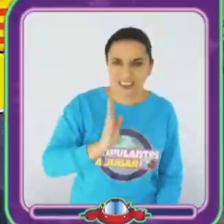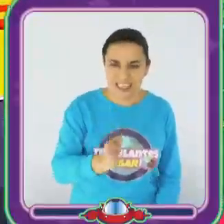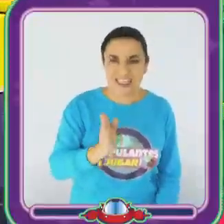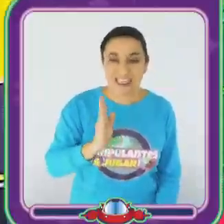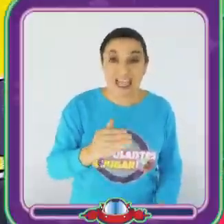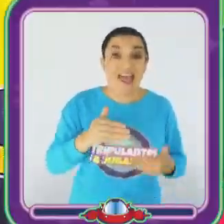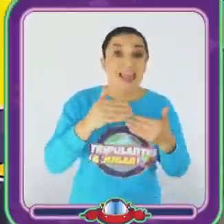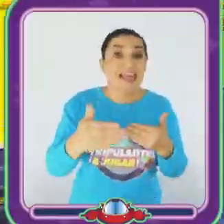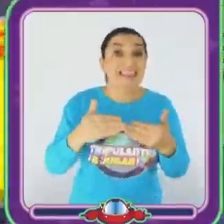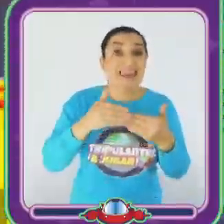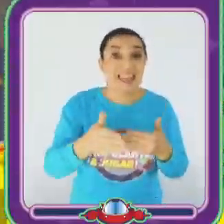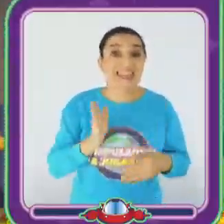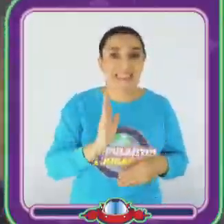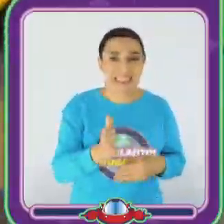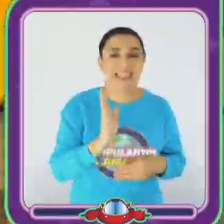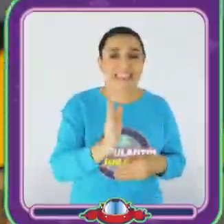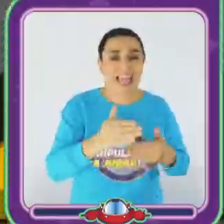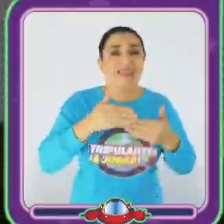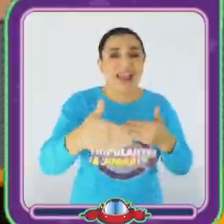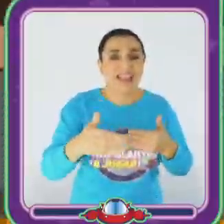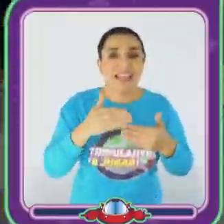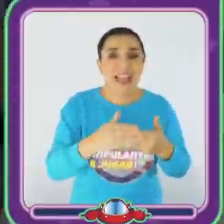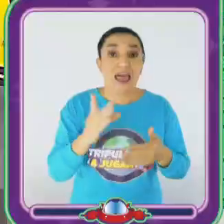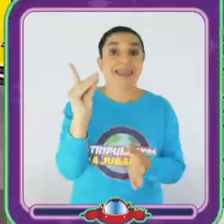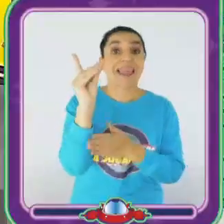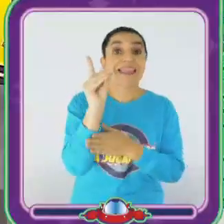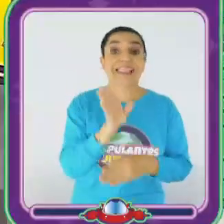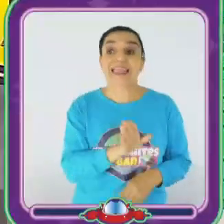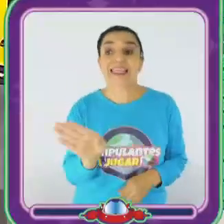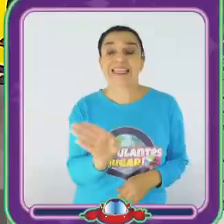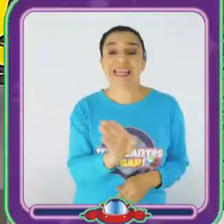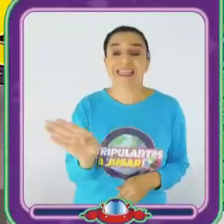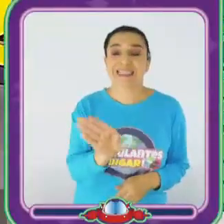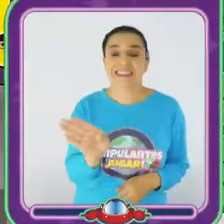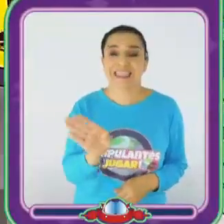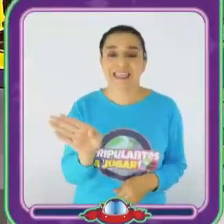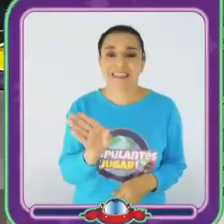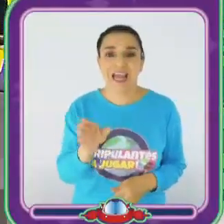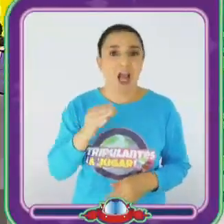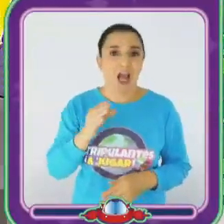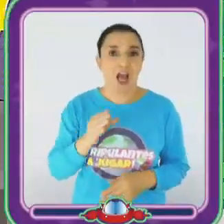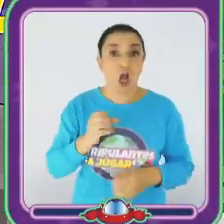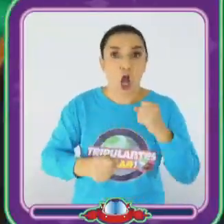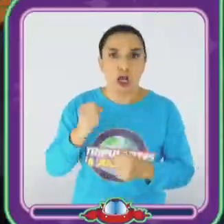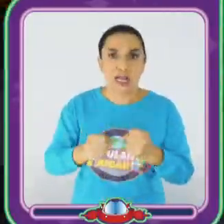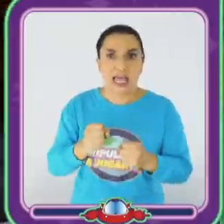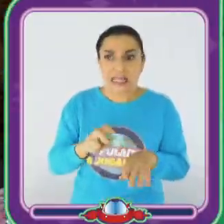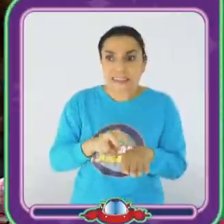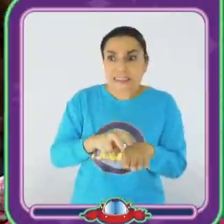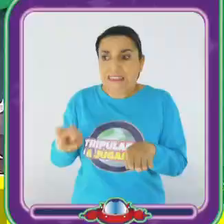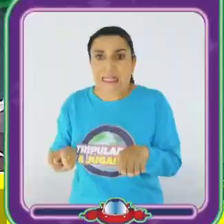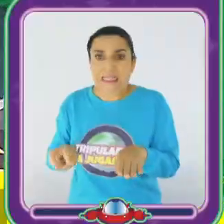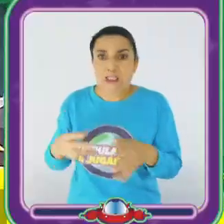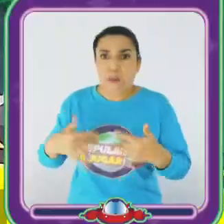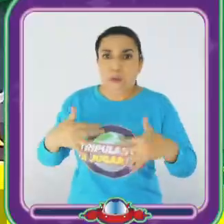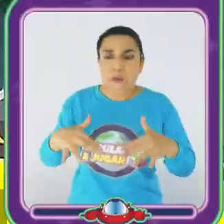sigue, sigue! ¡Adelante, adelante, adelante! ¡Derecha, derecha, derecha, derecha! ¡Derecha! ¡Corre! ¡Se está